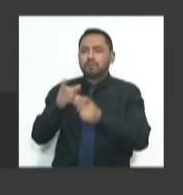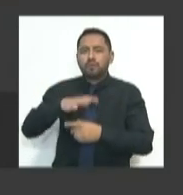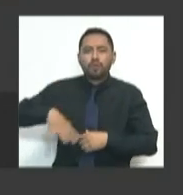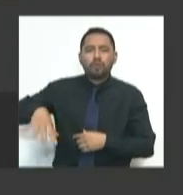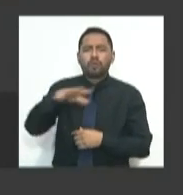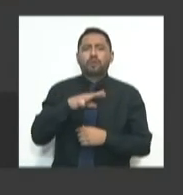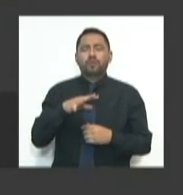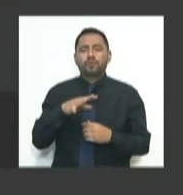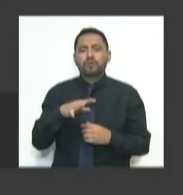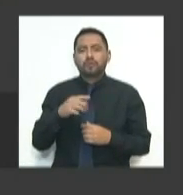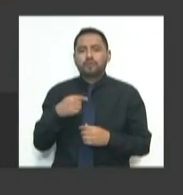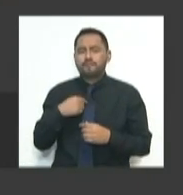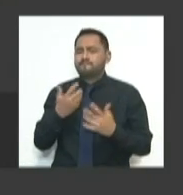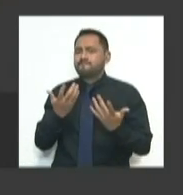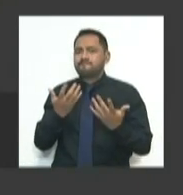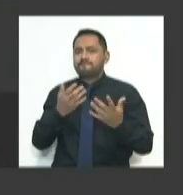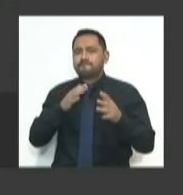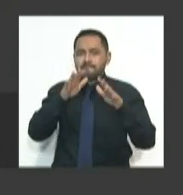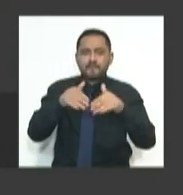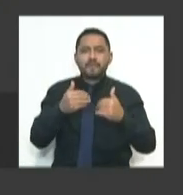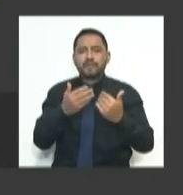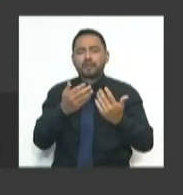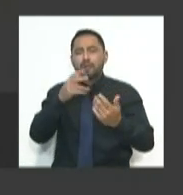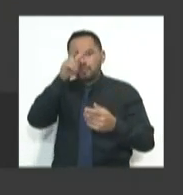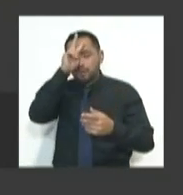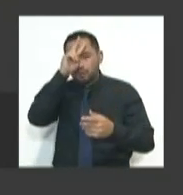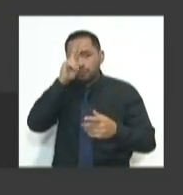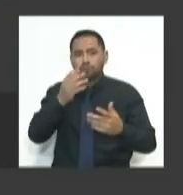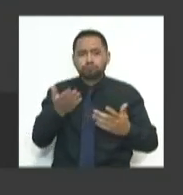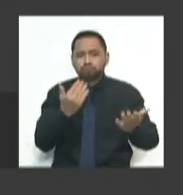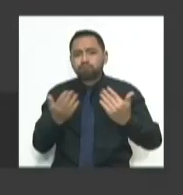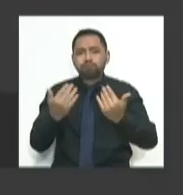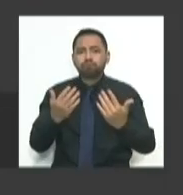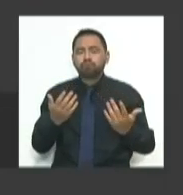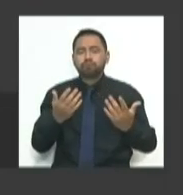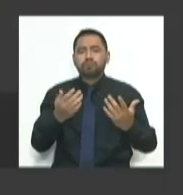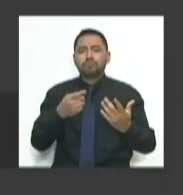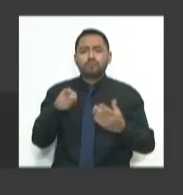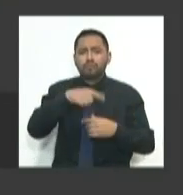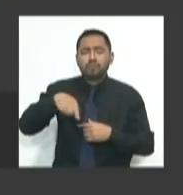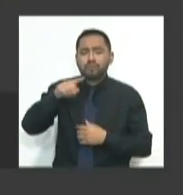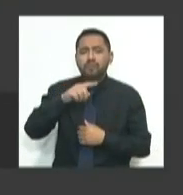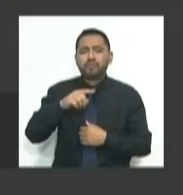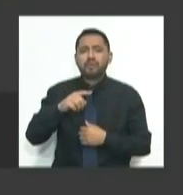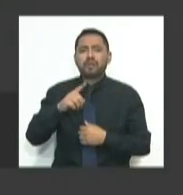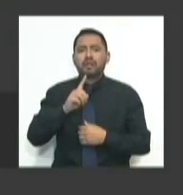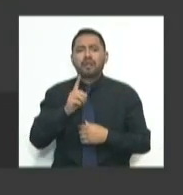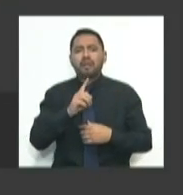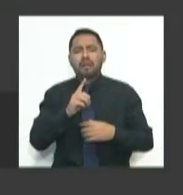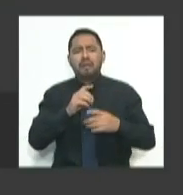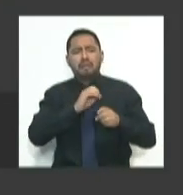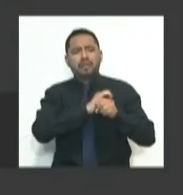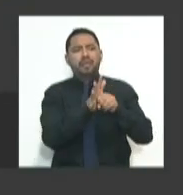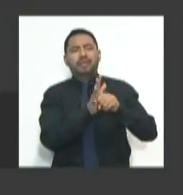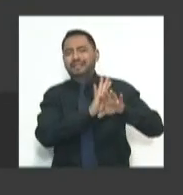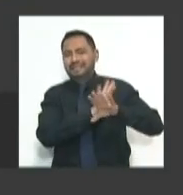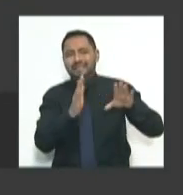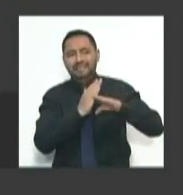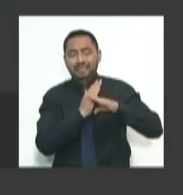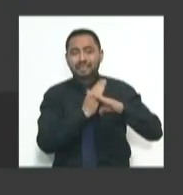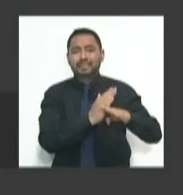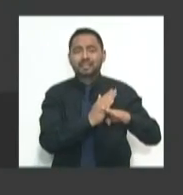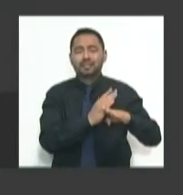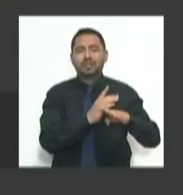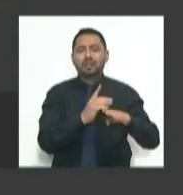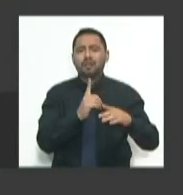presupuesto de inversión pública no se ha ejecutado entonces evidentemente los chocarán se está pensando en una reforma muy profunda que pase por